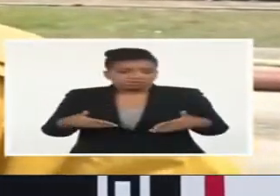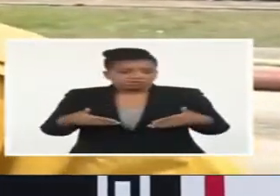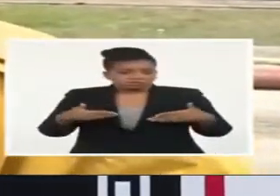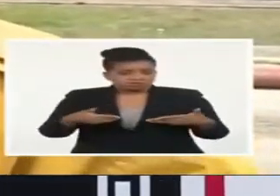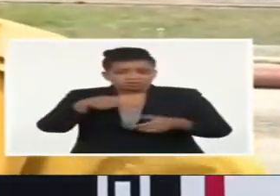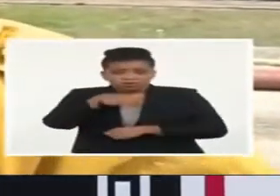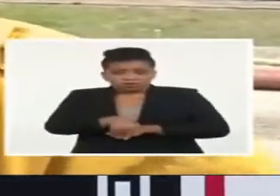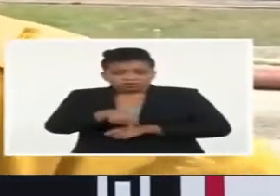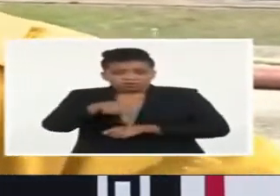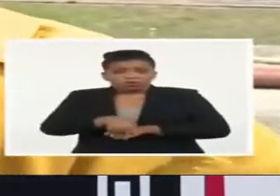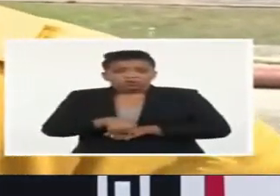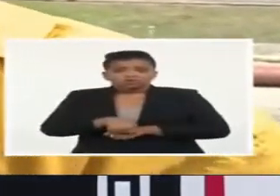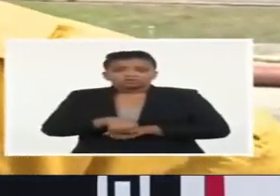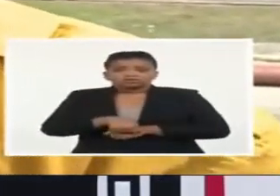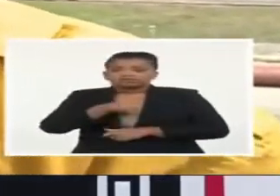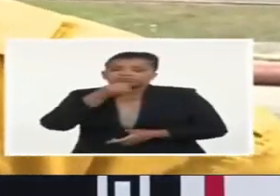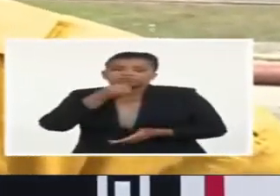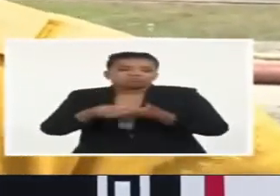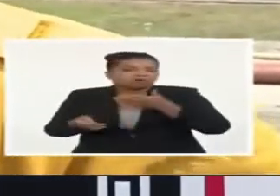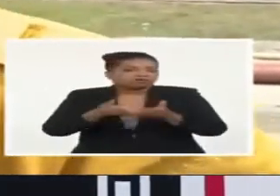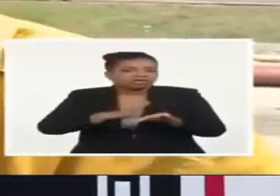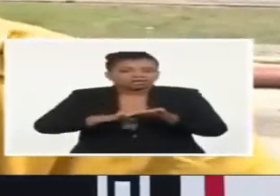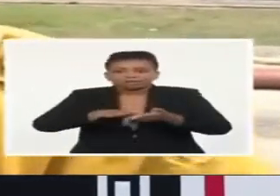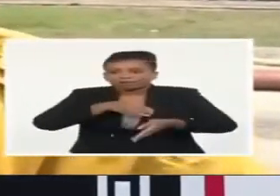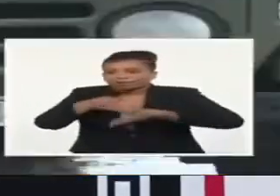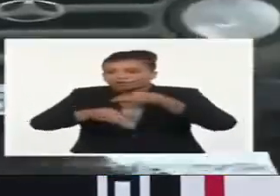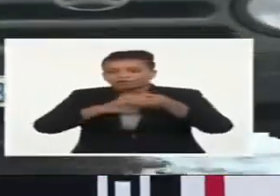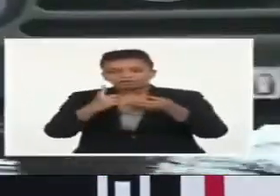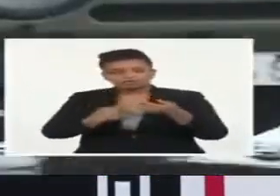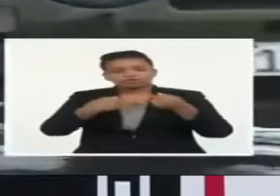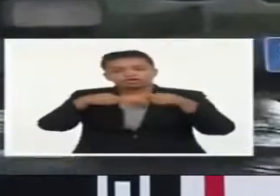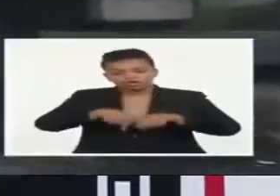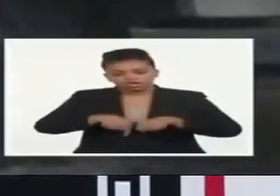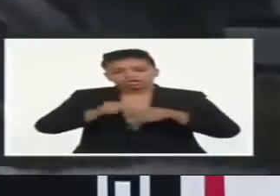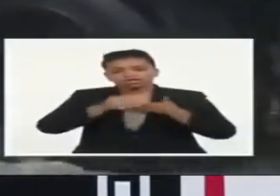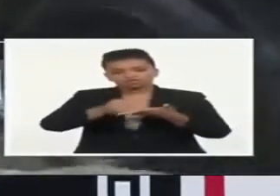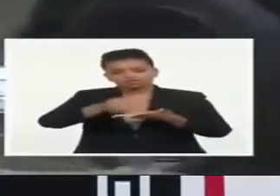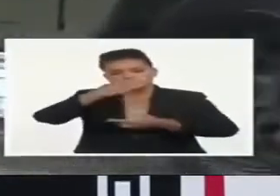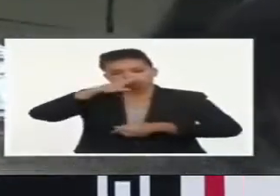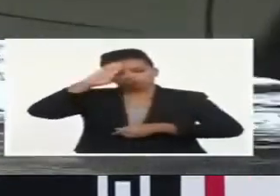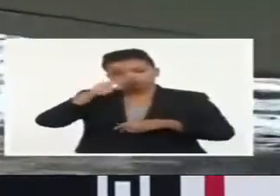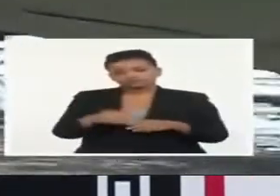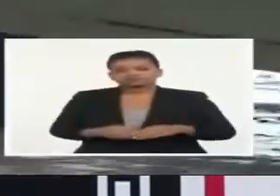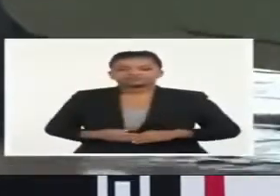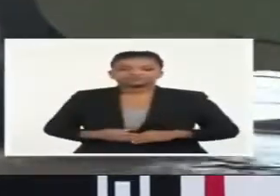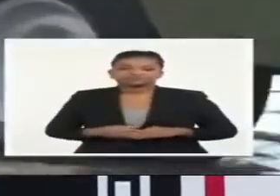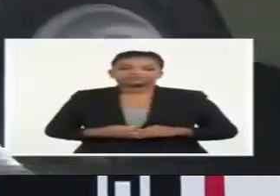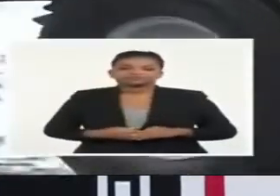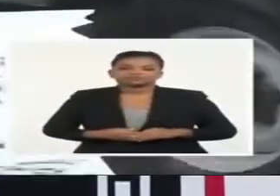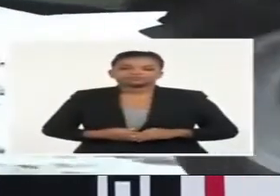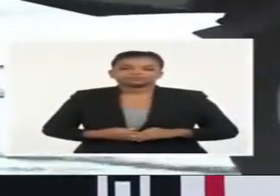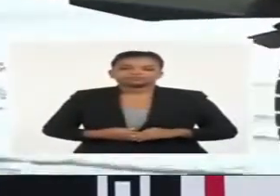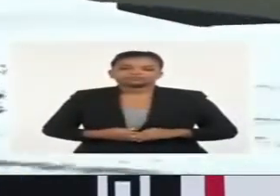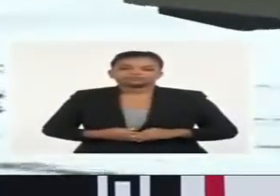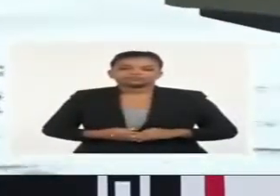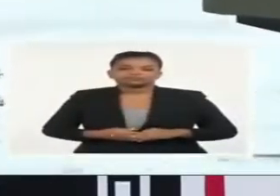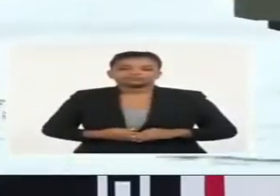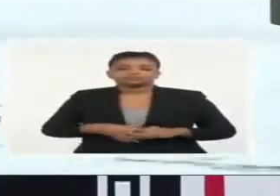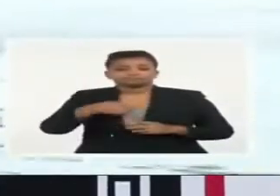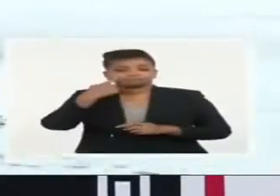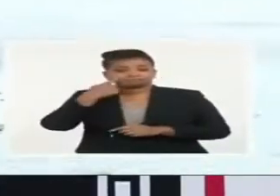Porque ese dinero no es del gobierno, ese dinero es del pueblo cubano. Y ahí se